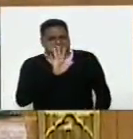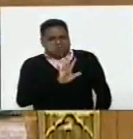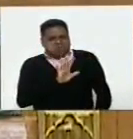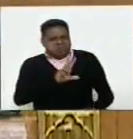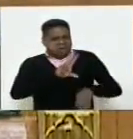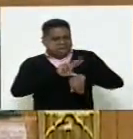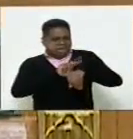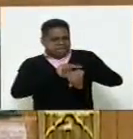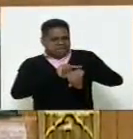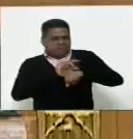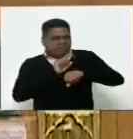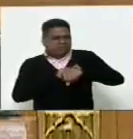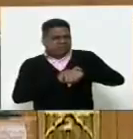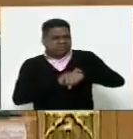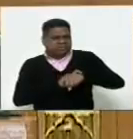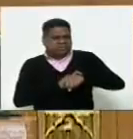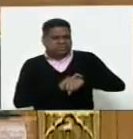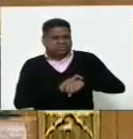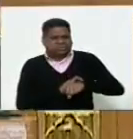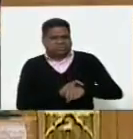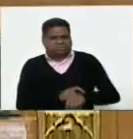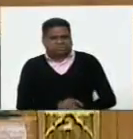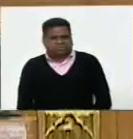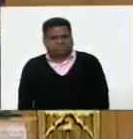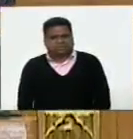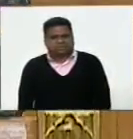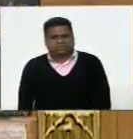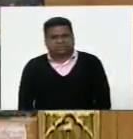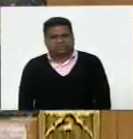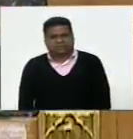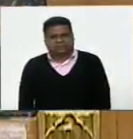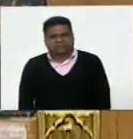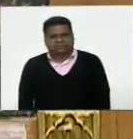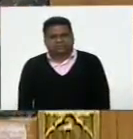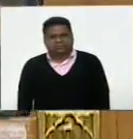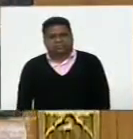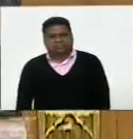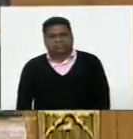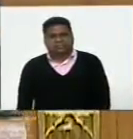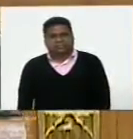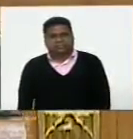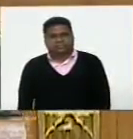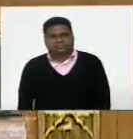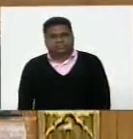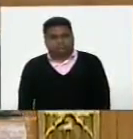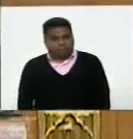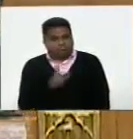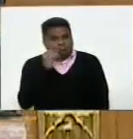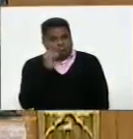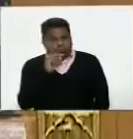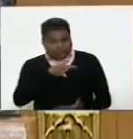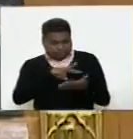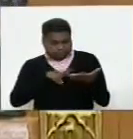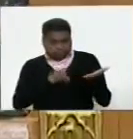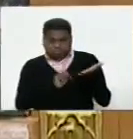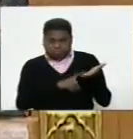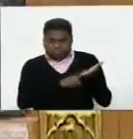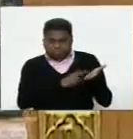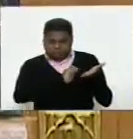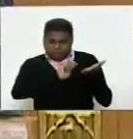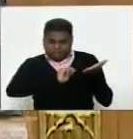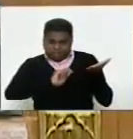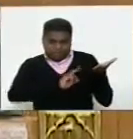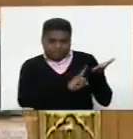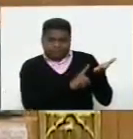médico, antropólogo, no es mujer, es un hombre, no